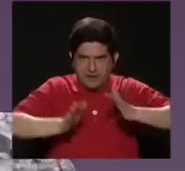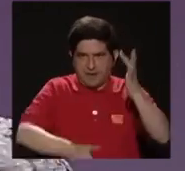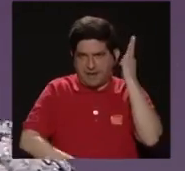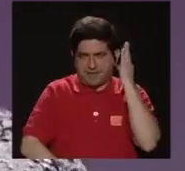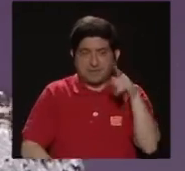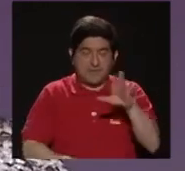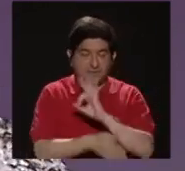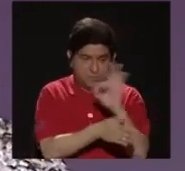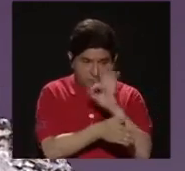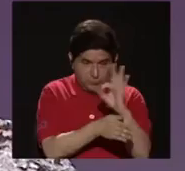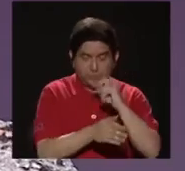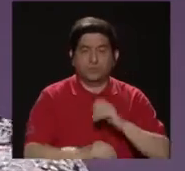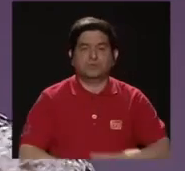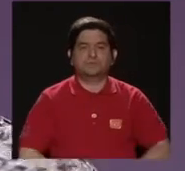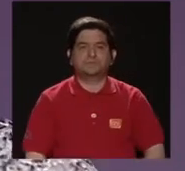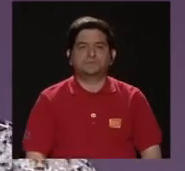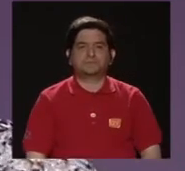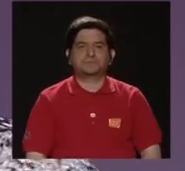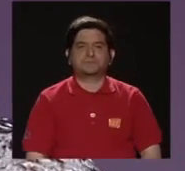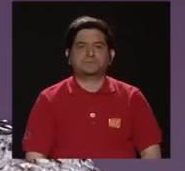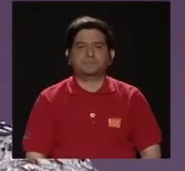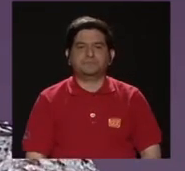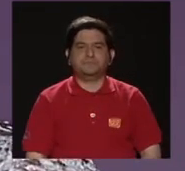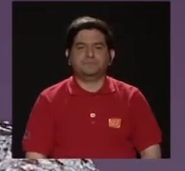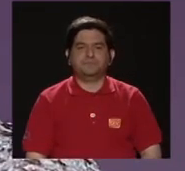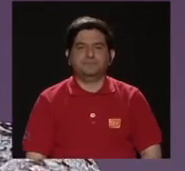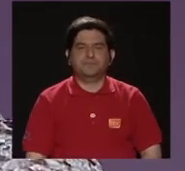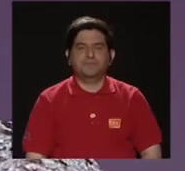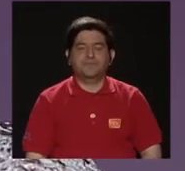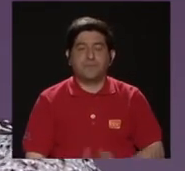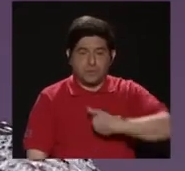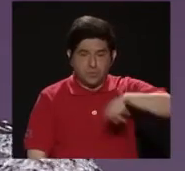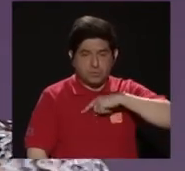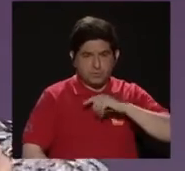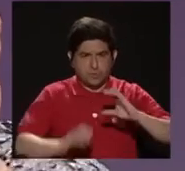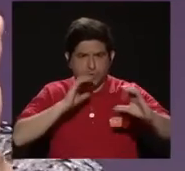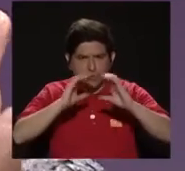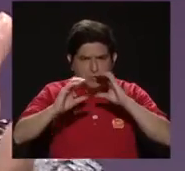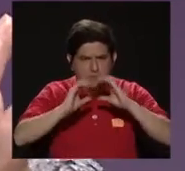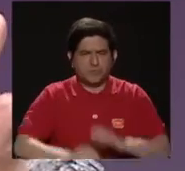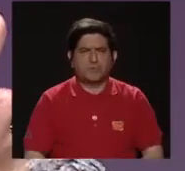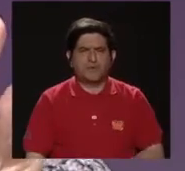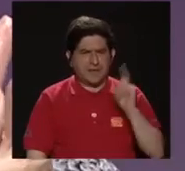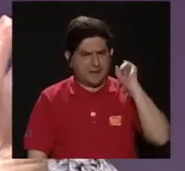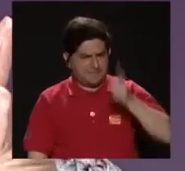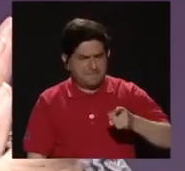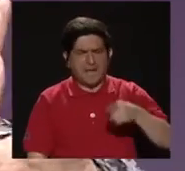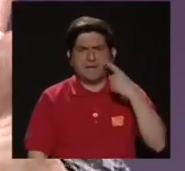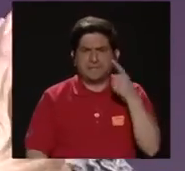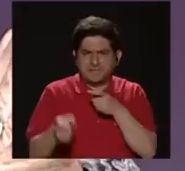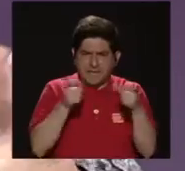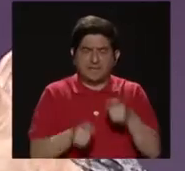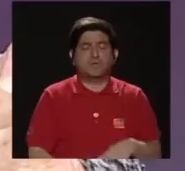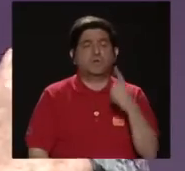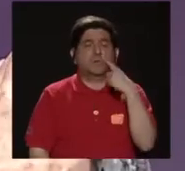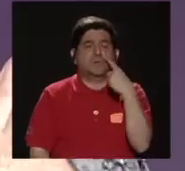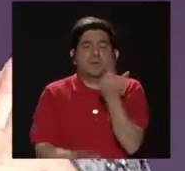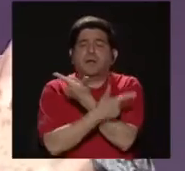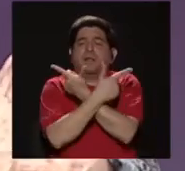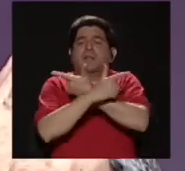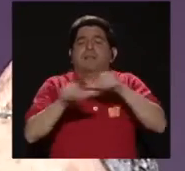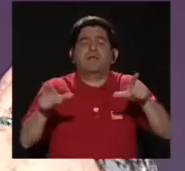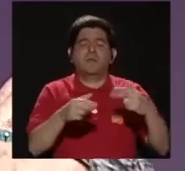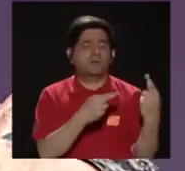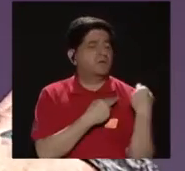es como funciona. Y entonces les transmitimos los mandatos patriarcales y el padre queda libre absolutamente